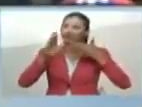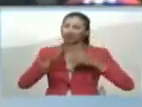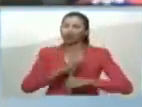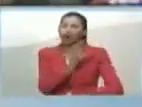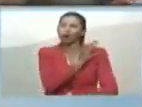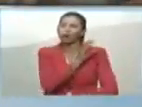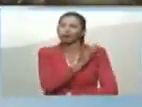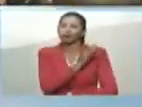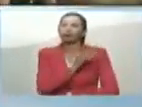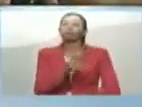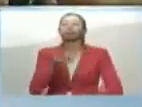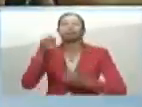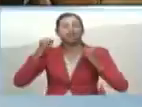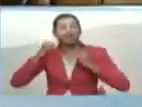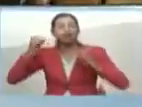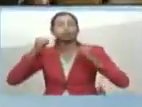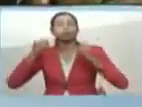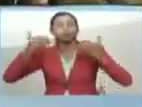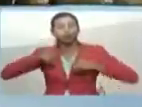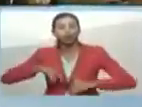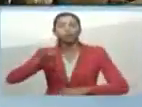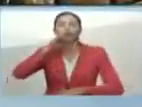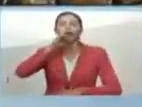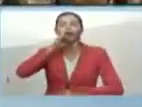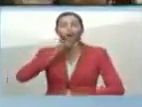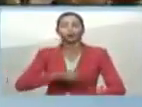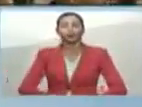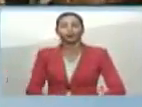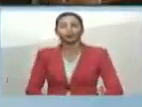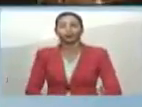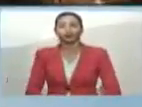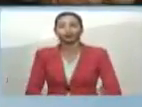¡Y que viva su hijo, el presidente obrero Nicolás Maduro!